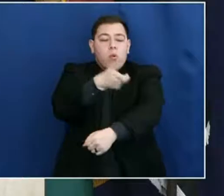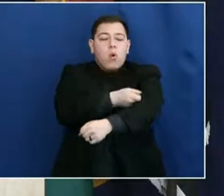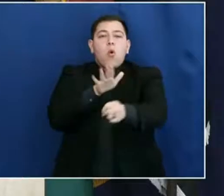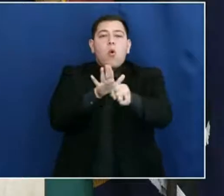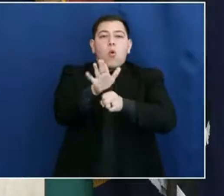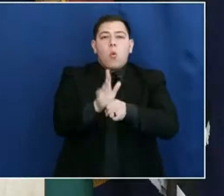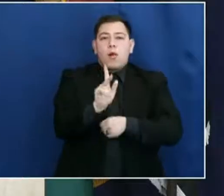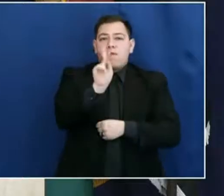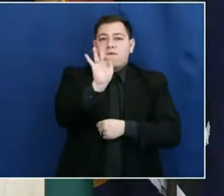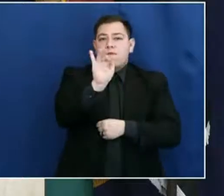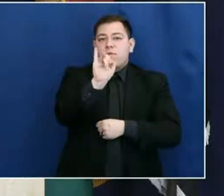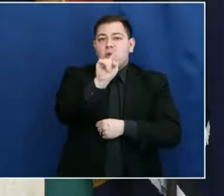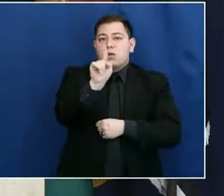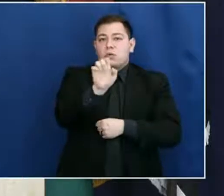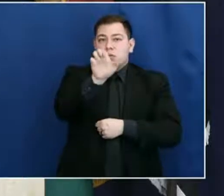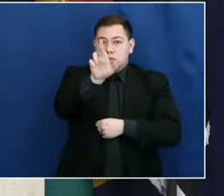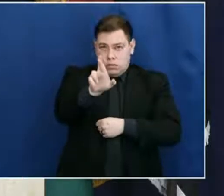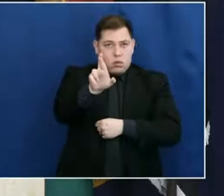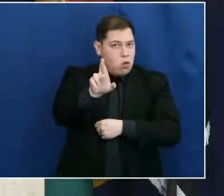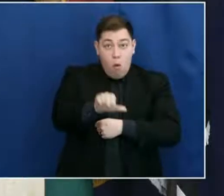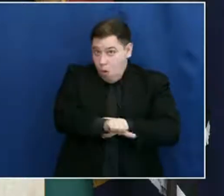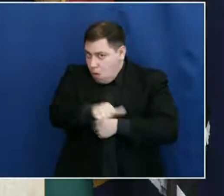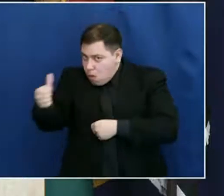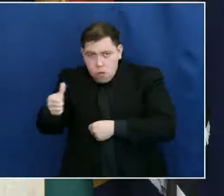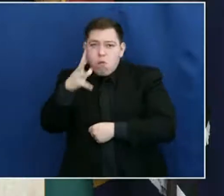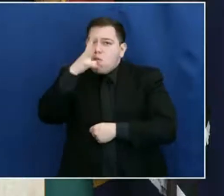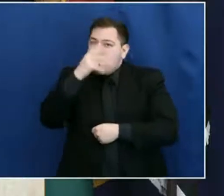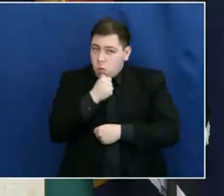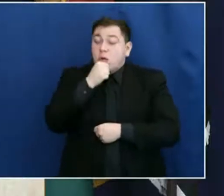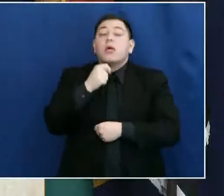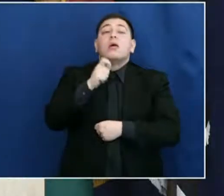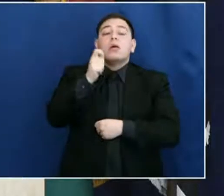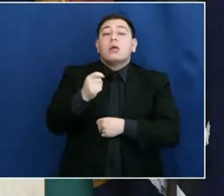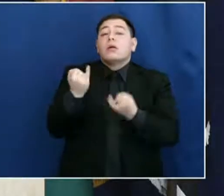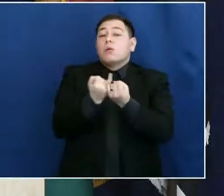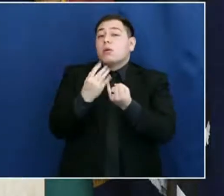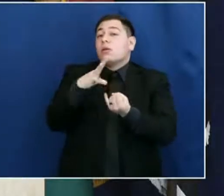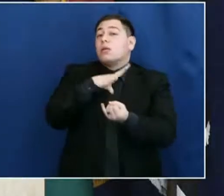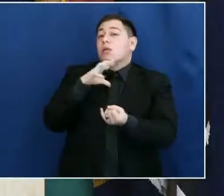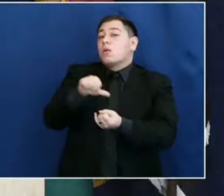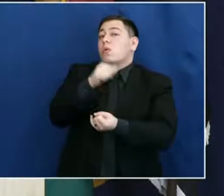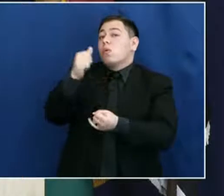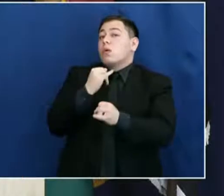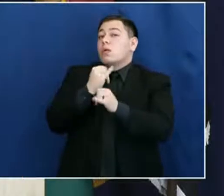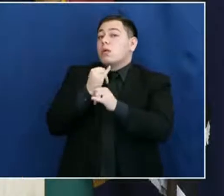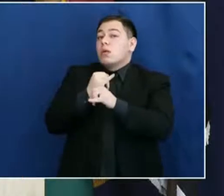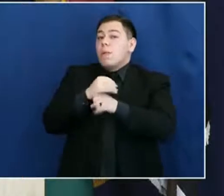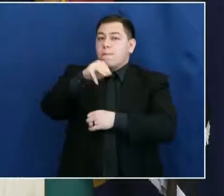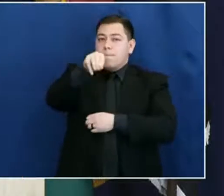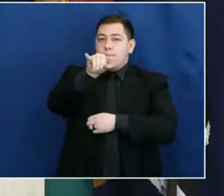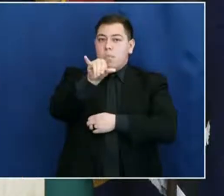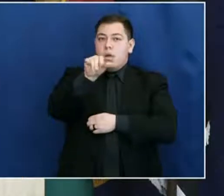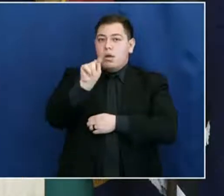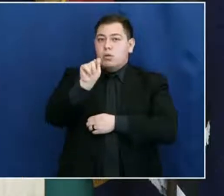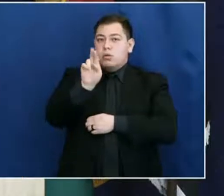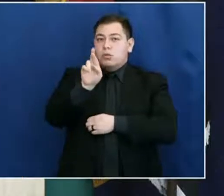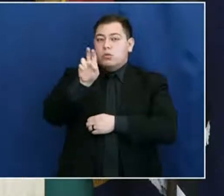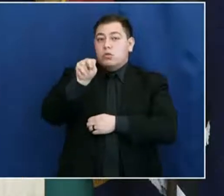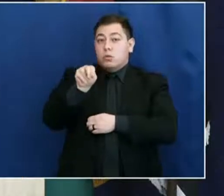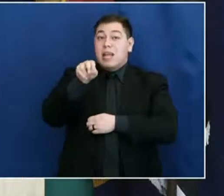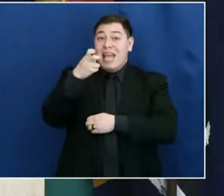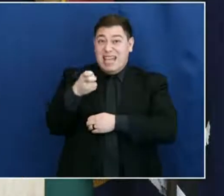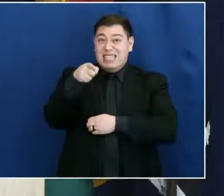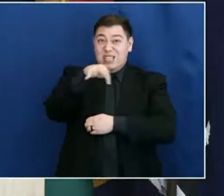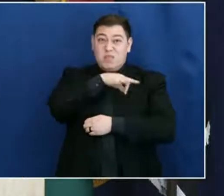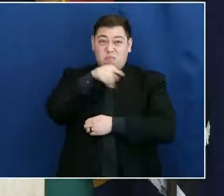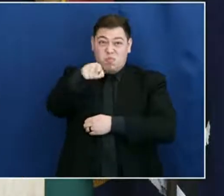recibido muchas preguntas, que en la plataforma MyTurn también pueden hacer las citas disponibles, pero ahora van a haber vacunas en